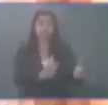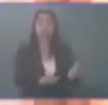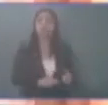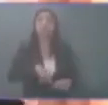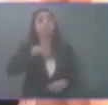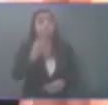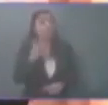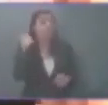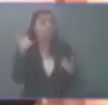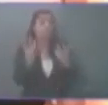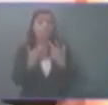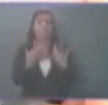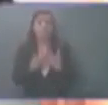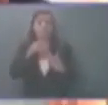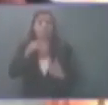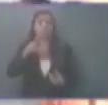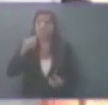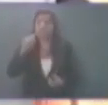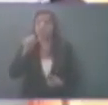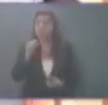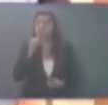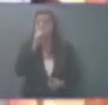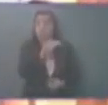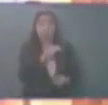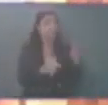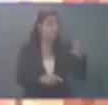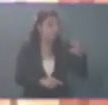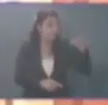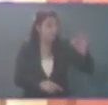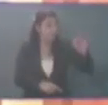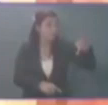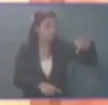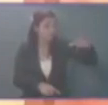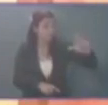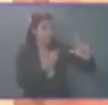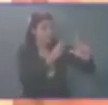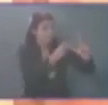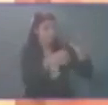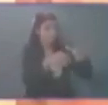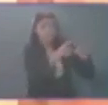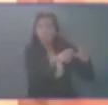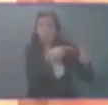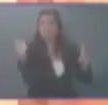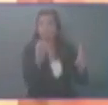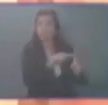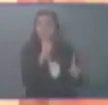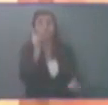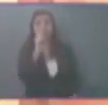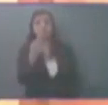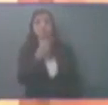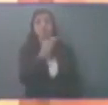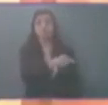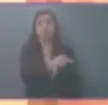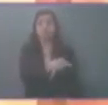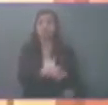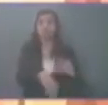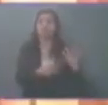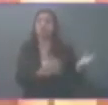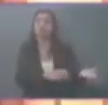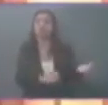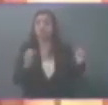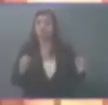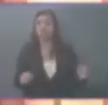compañero Lucas lo asesinó en la misma FPL. Y no solo a él.